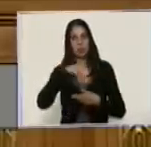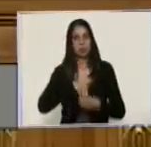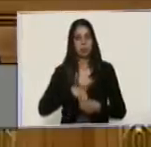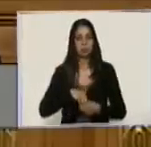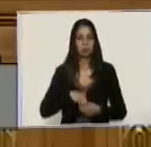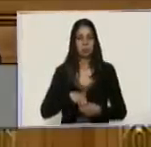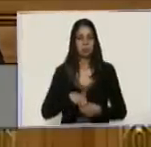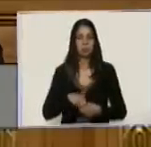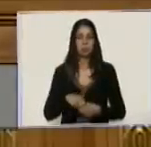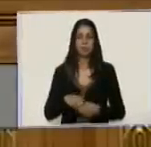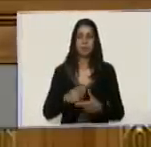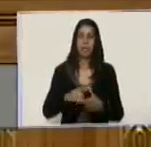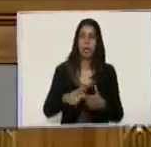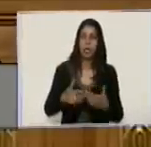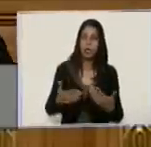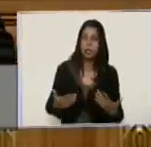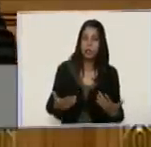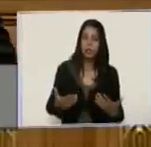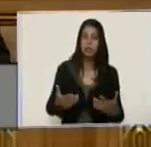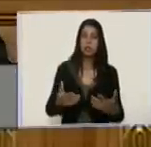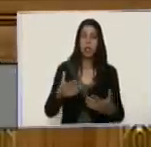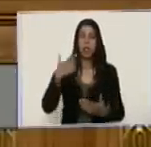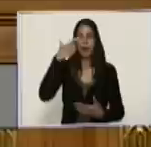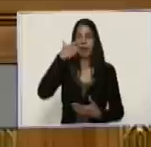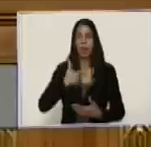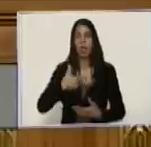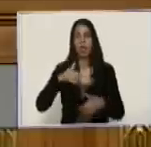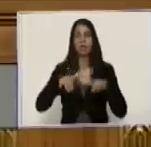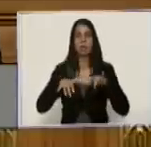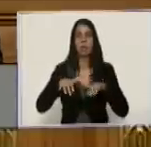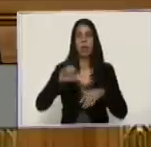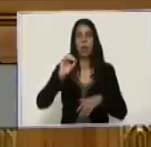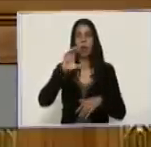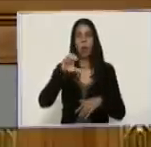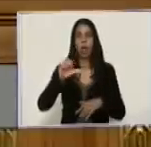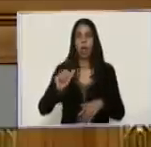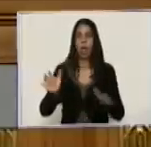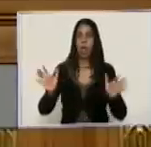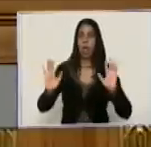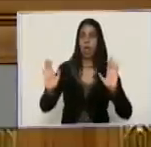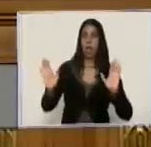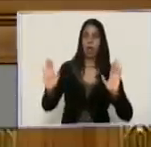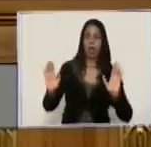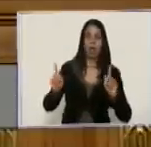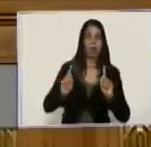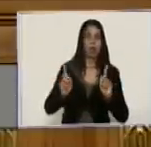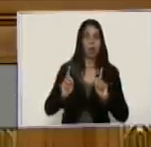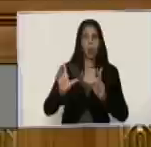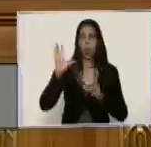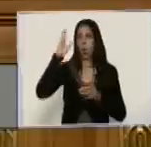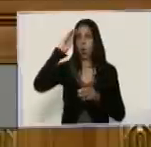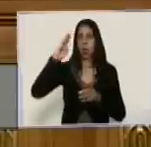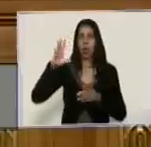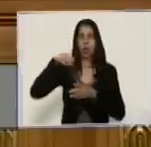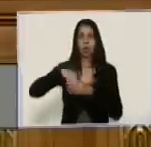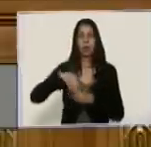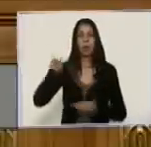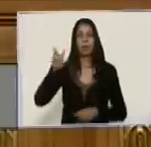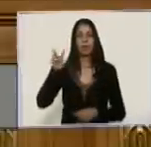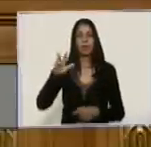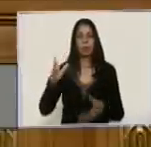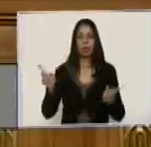Y entonces, como Poncio Pilato, se lavaron las manos y dijeron que eso no ocurrió, que ellos no apoyarían una intervención militar en contra de